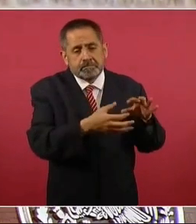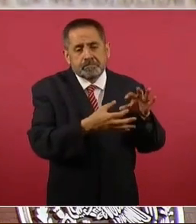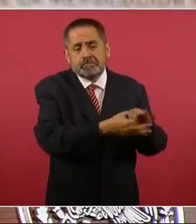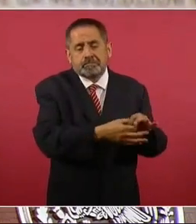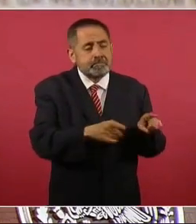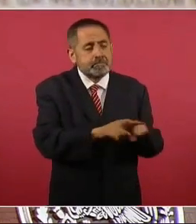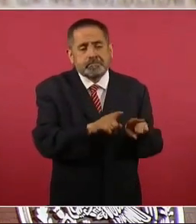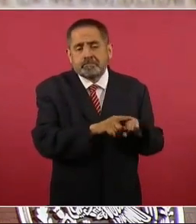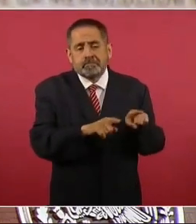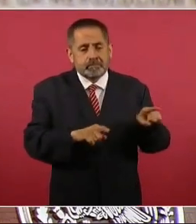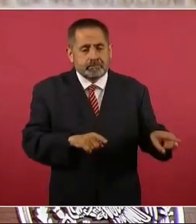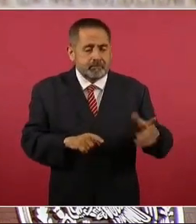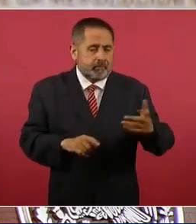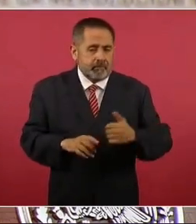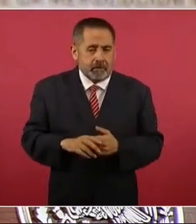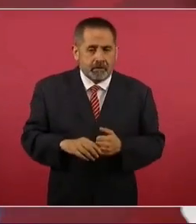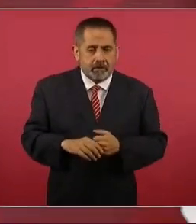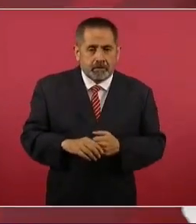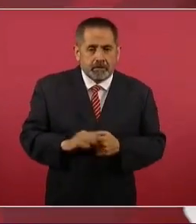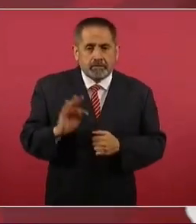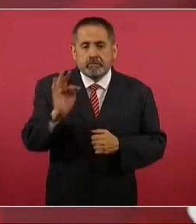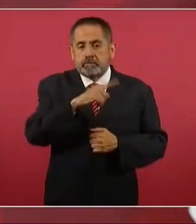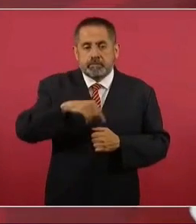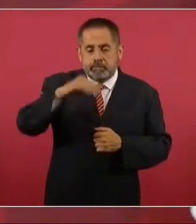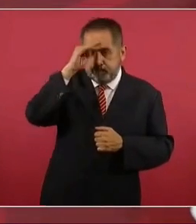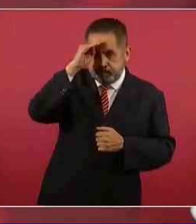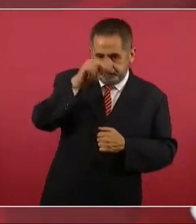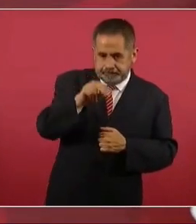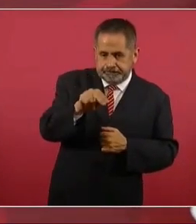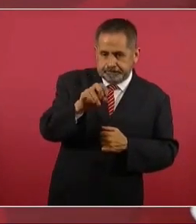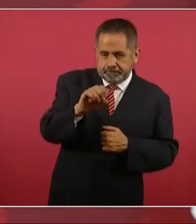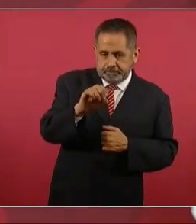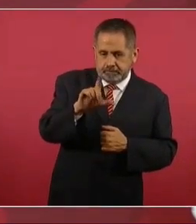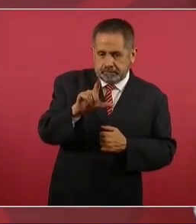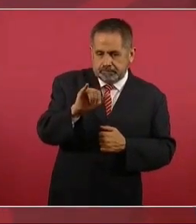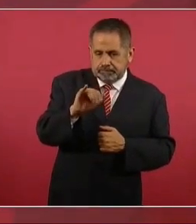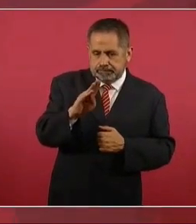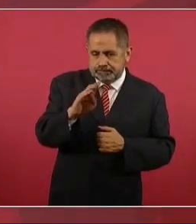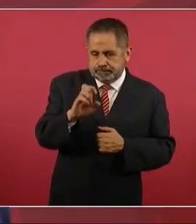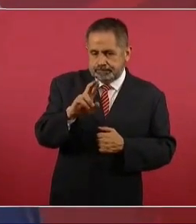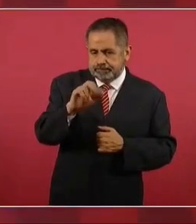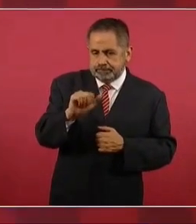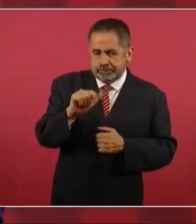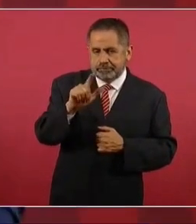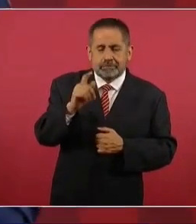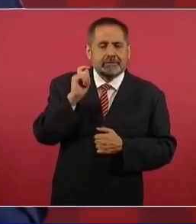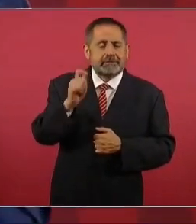porque uno podría pensar, es que el neoliberalismo es